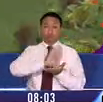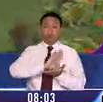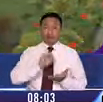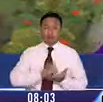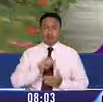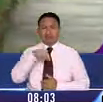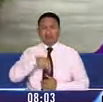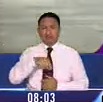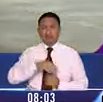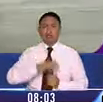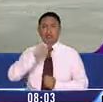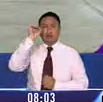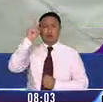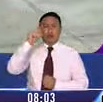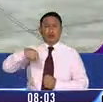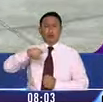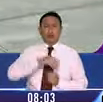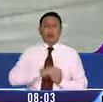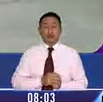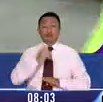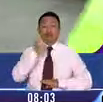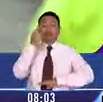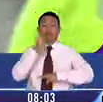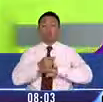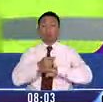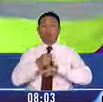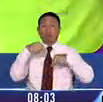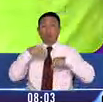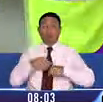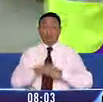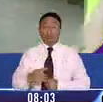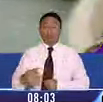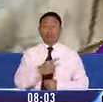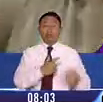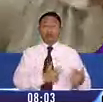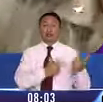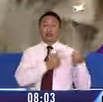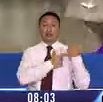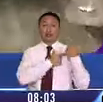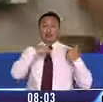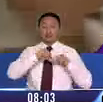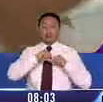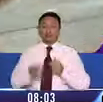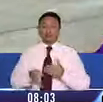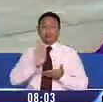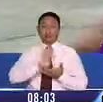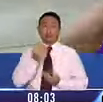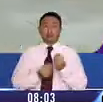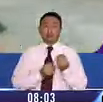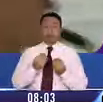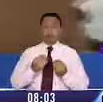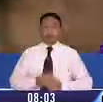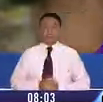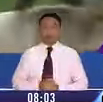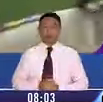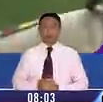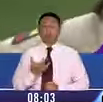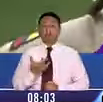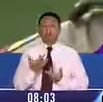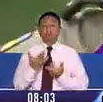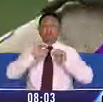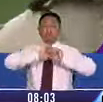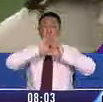conocer las declaraciones, las disposiciones que tomará la Asamblea Nacional. En horas de la